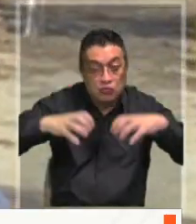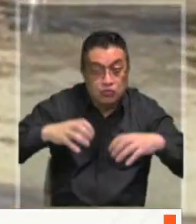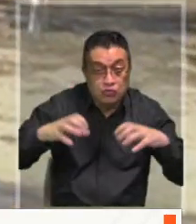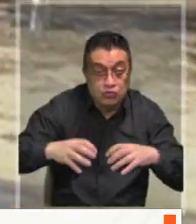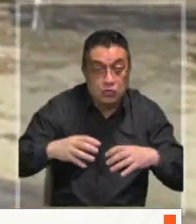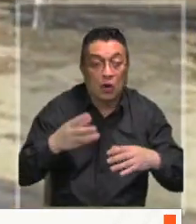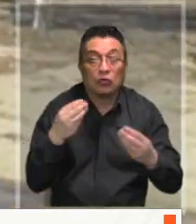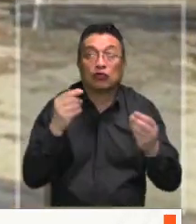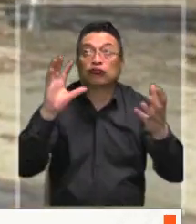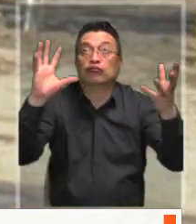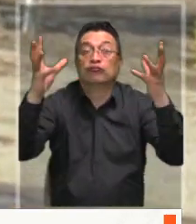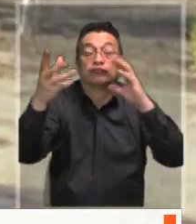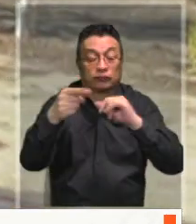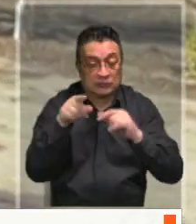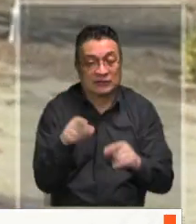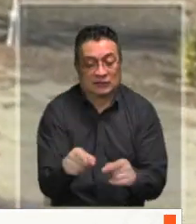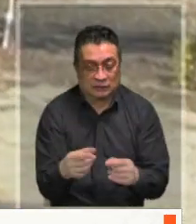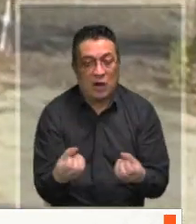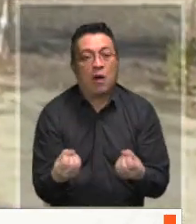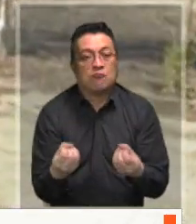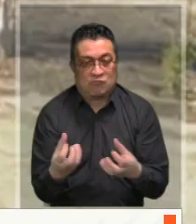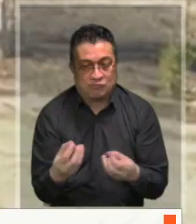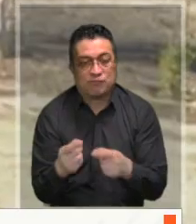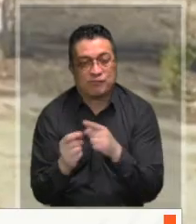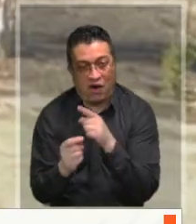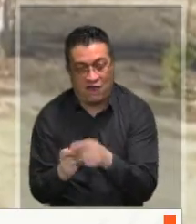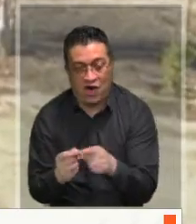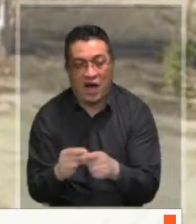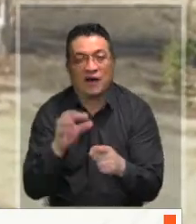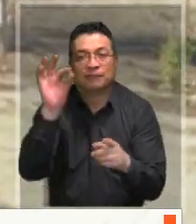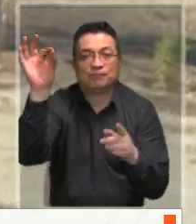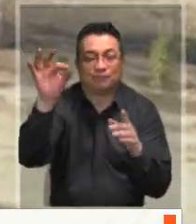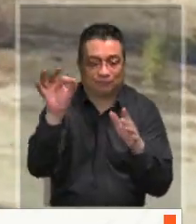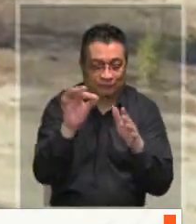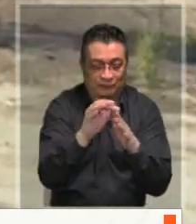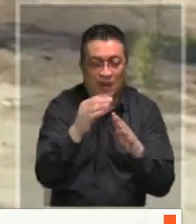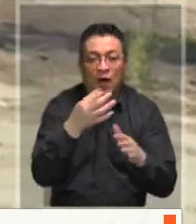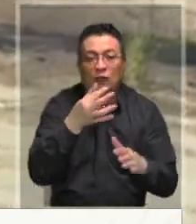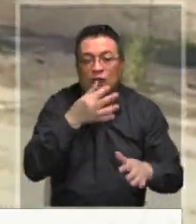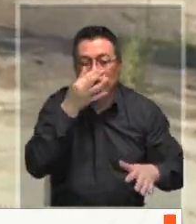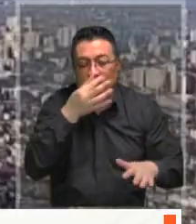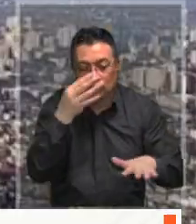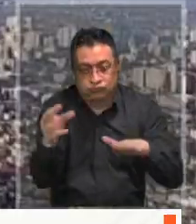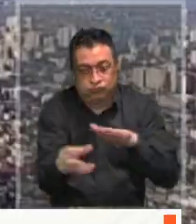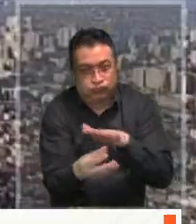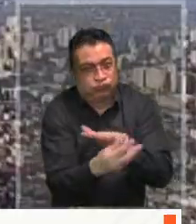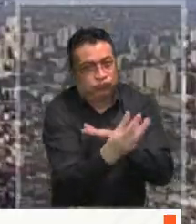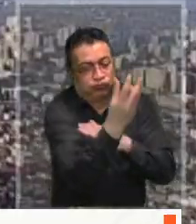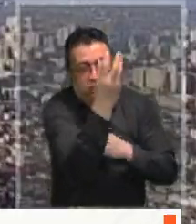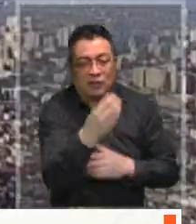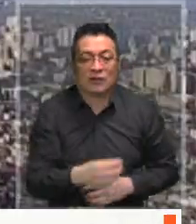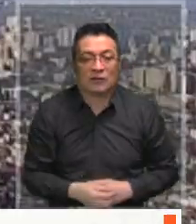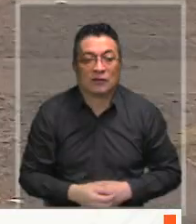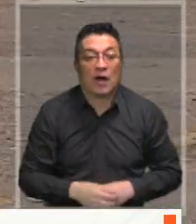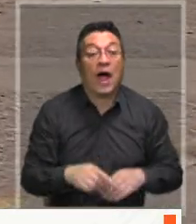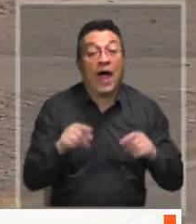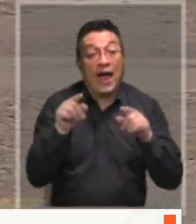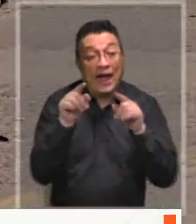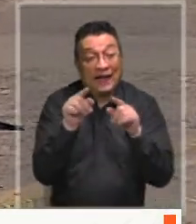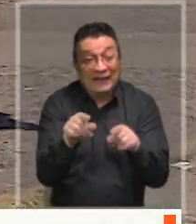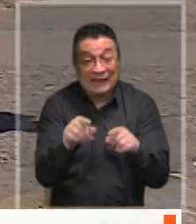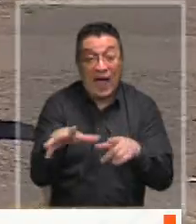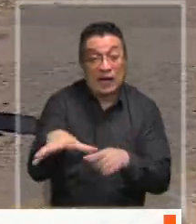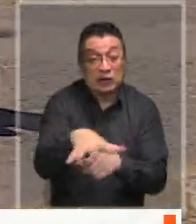estabilidad atmosférica, genera que se concentren las partículas contaminantes PM10 y PM2,5. Y aunque se espera que esta